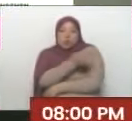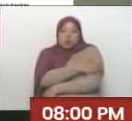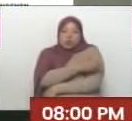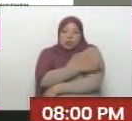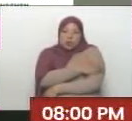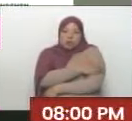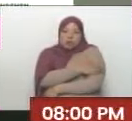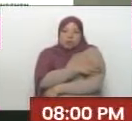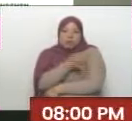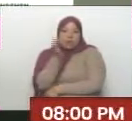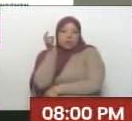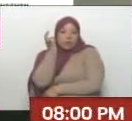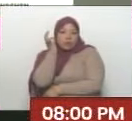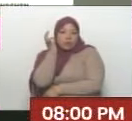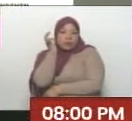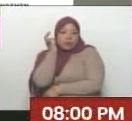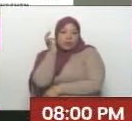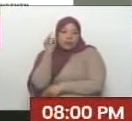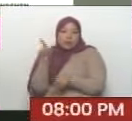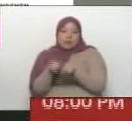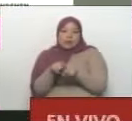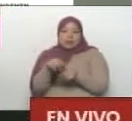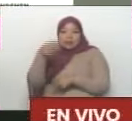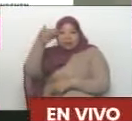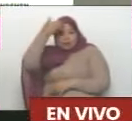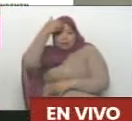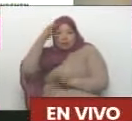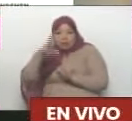la princesa de la mafia,